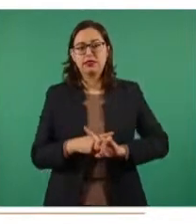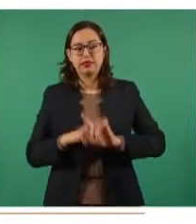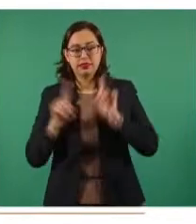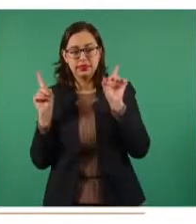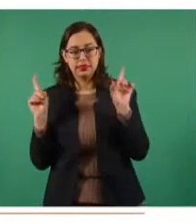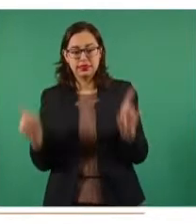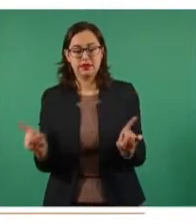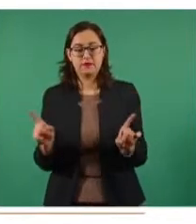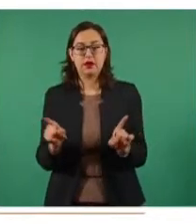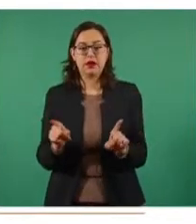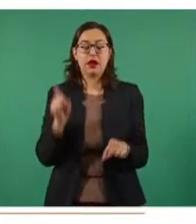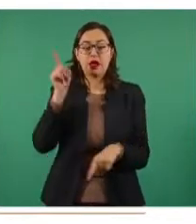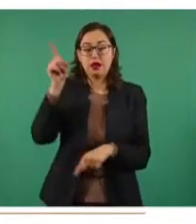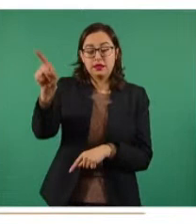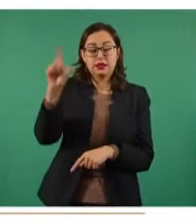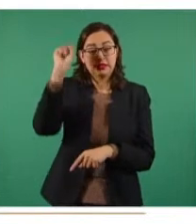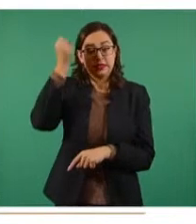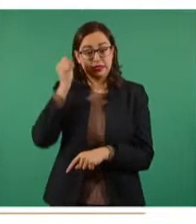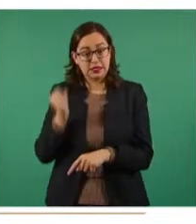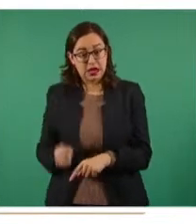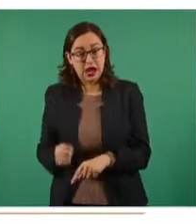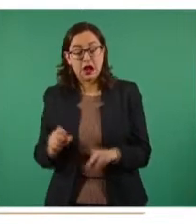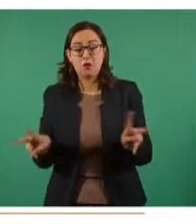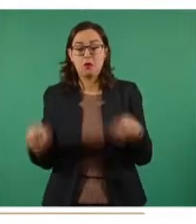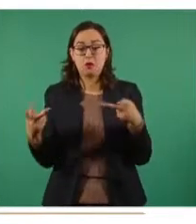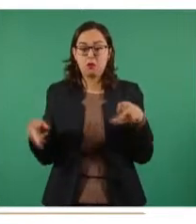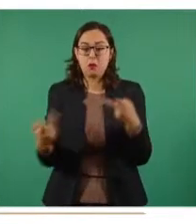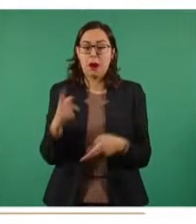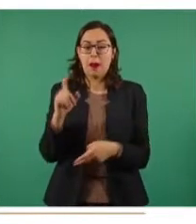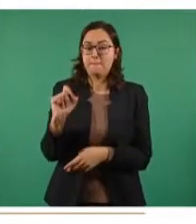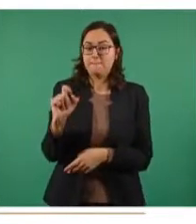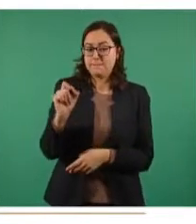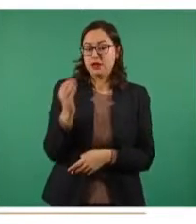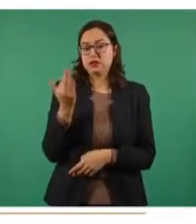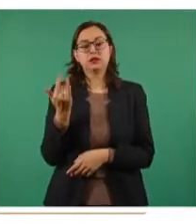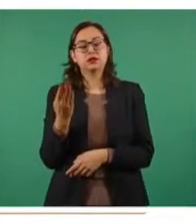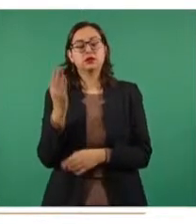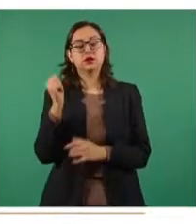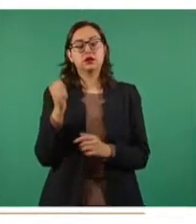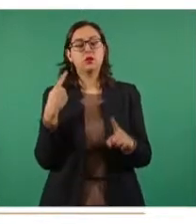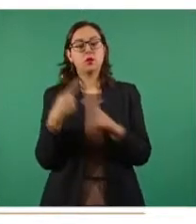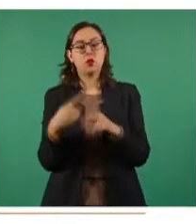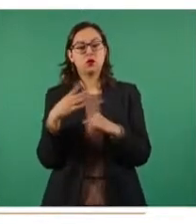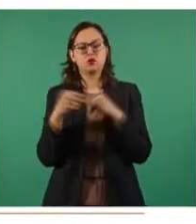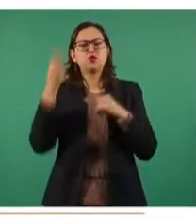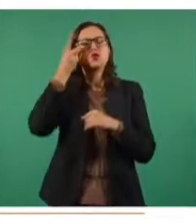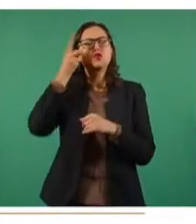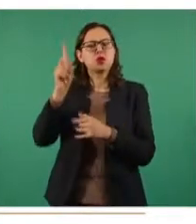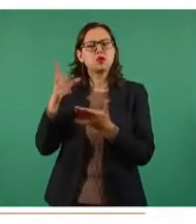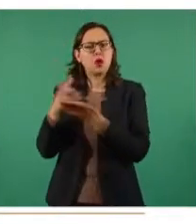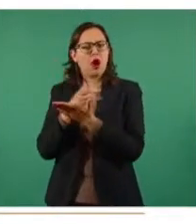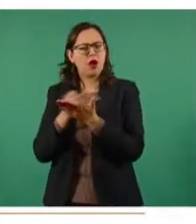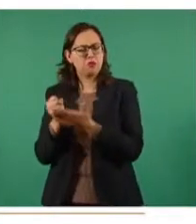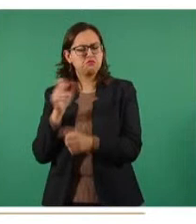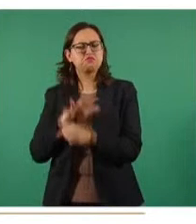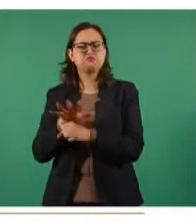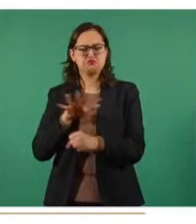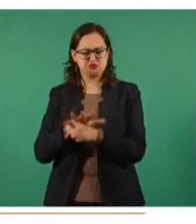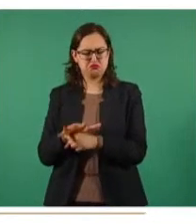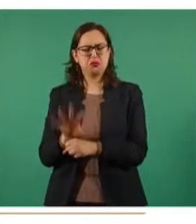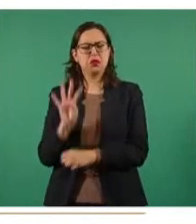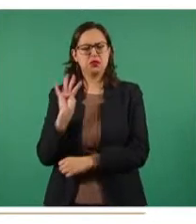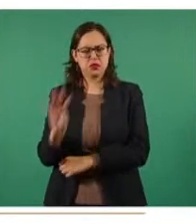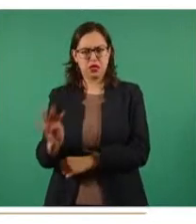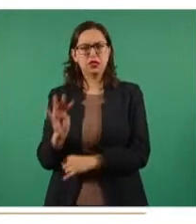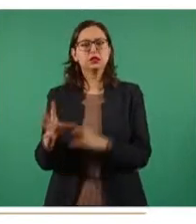gas en mazatlán sinaloa con un precio al público de 20 59 por litro y un margen de 19 centavos es